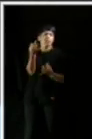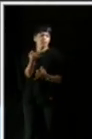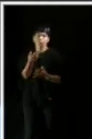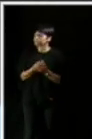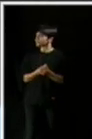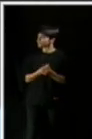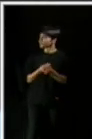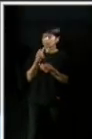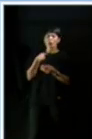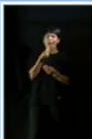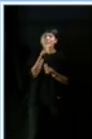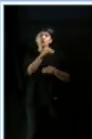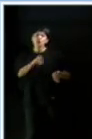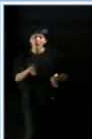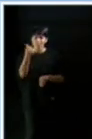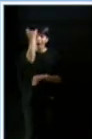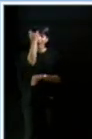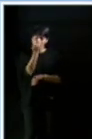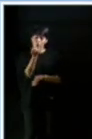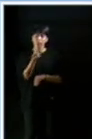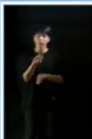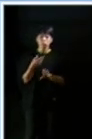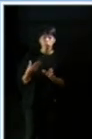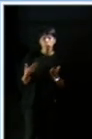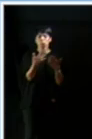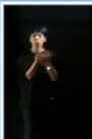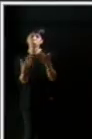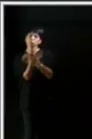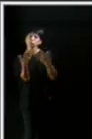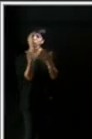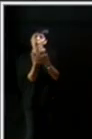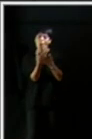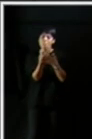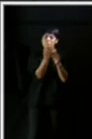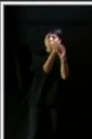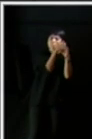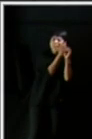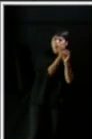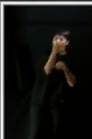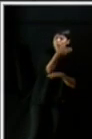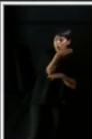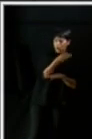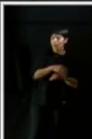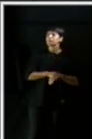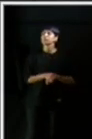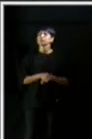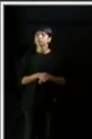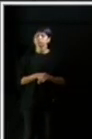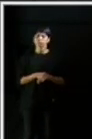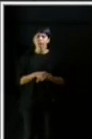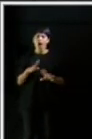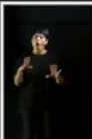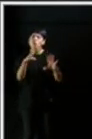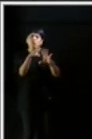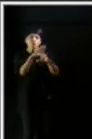historia de harry potter combinándola con microbiología la felicidad se puede hallar en los más oscuros momentos